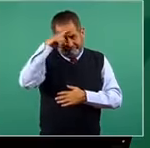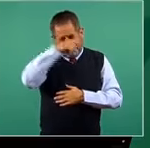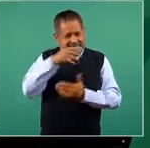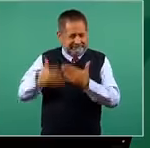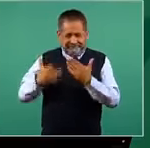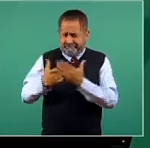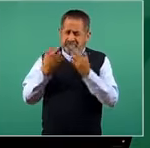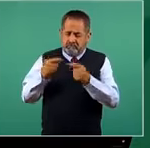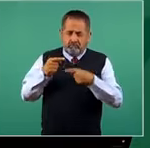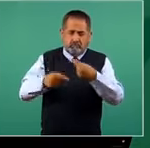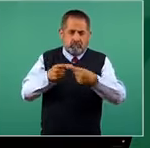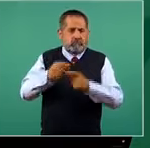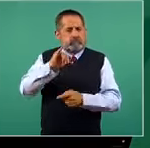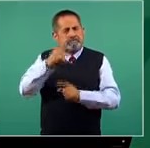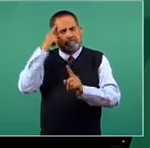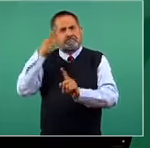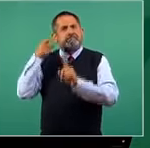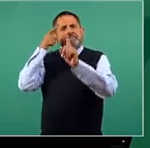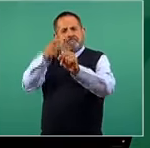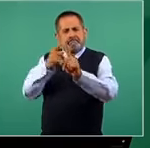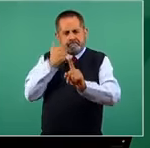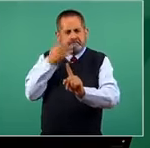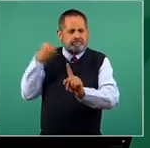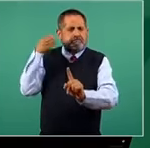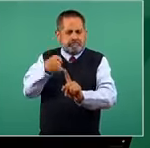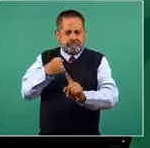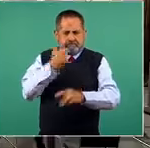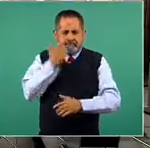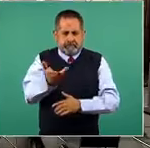hacer, pero ese es el sentido de lo que estamos trabajando.